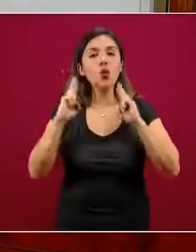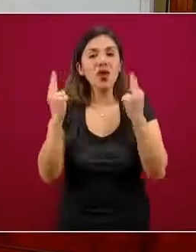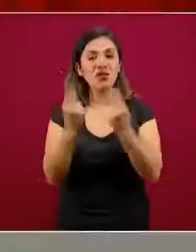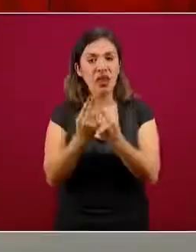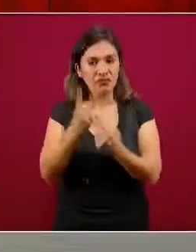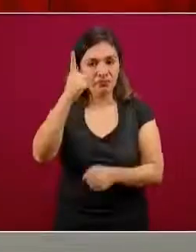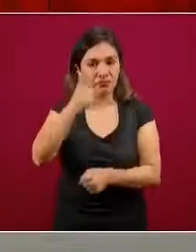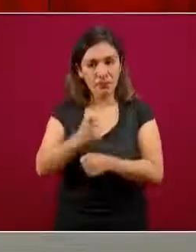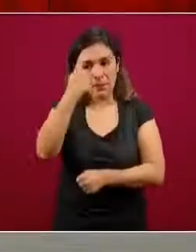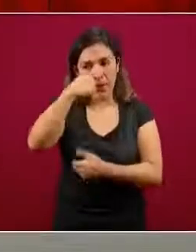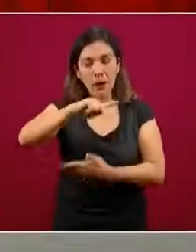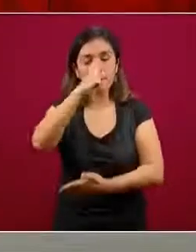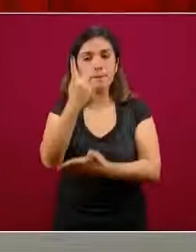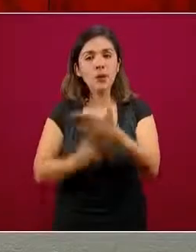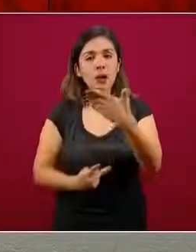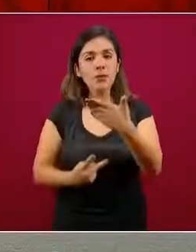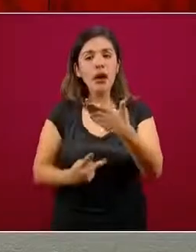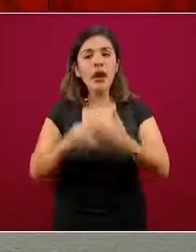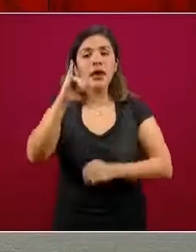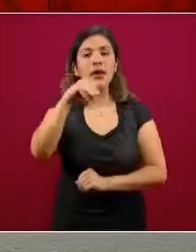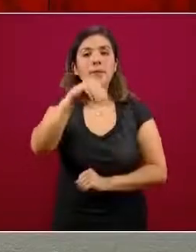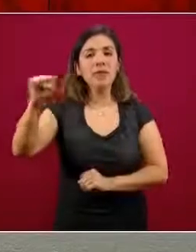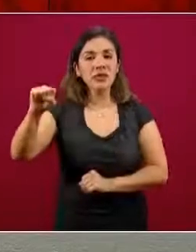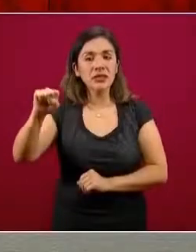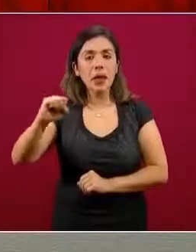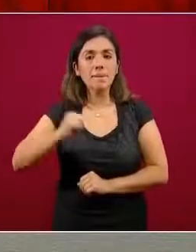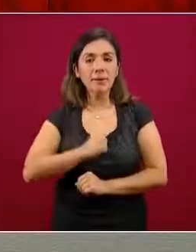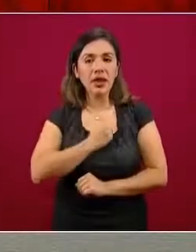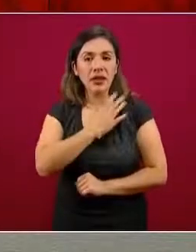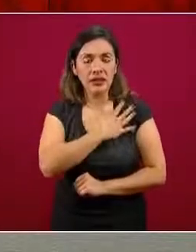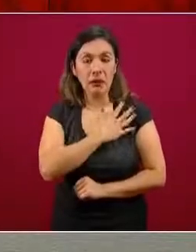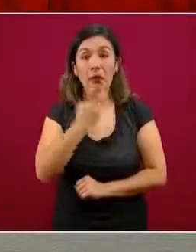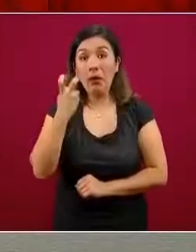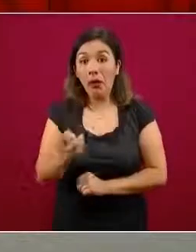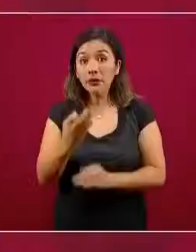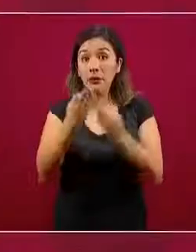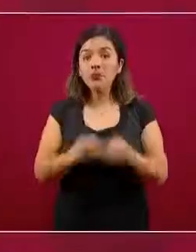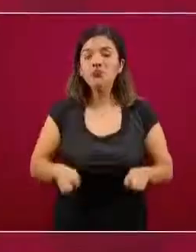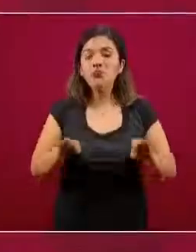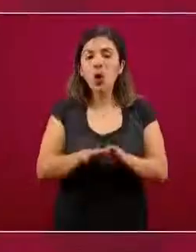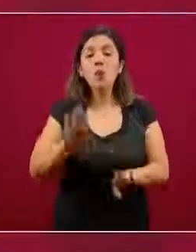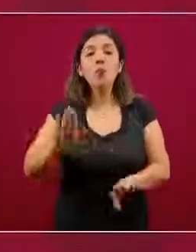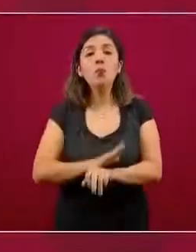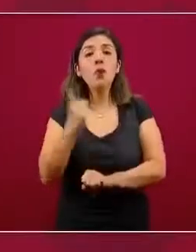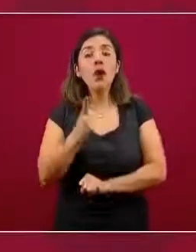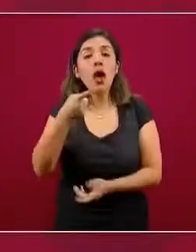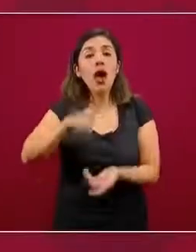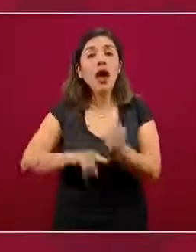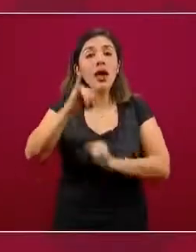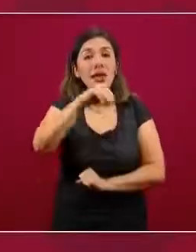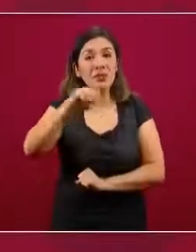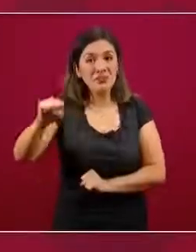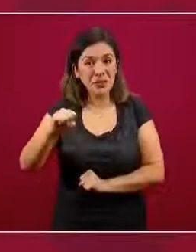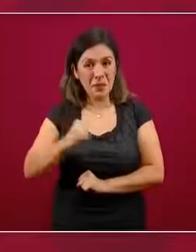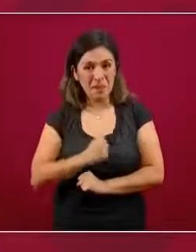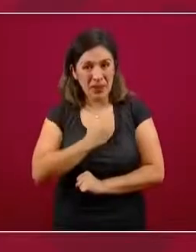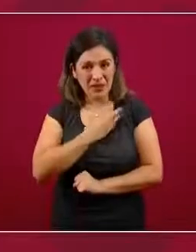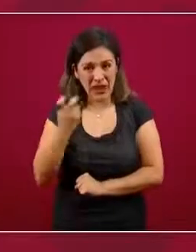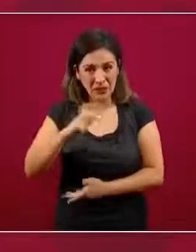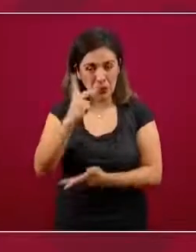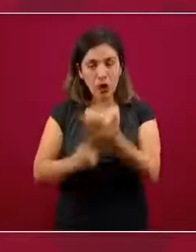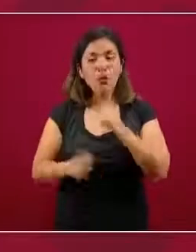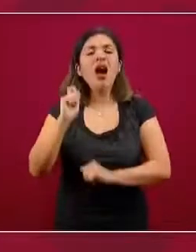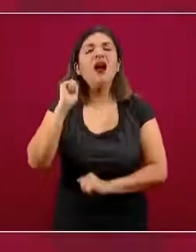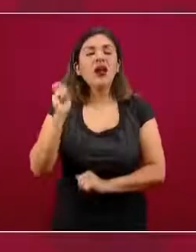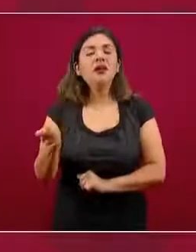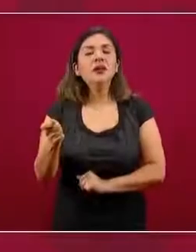unidad. Del programa IMSS Bienestar. Y esto es importante porque el IMSS Bienestar, como lo comentará ella,